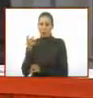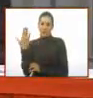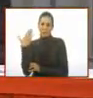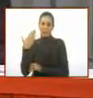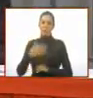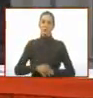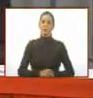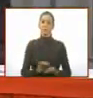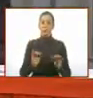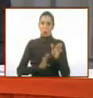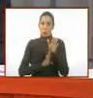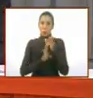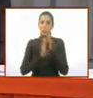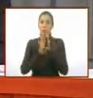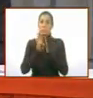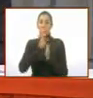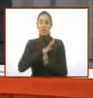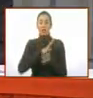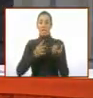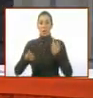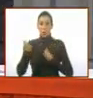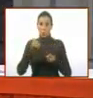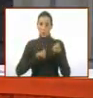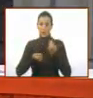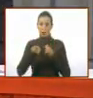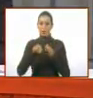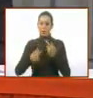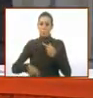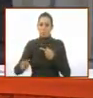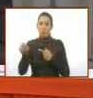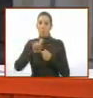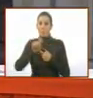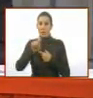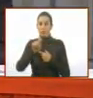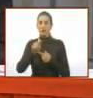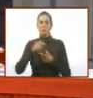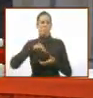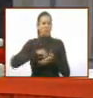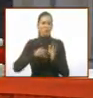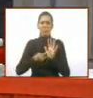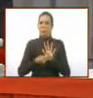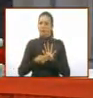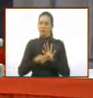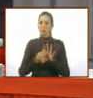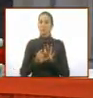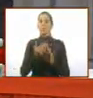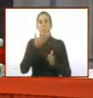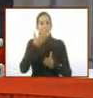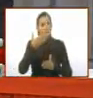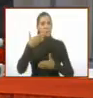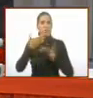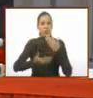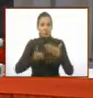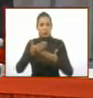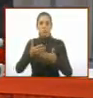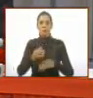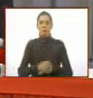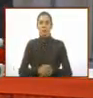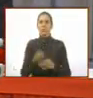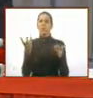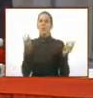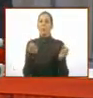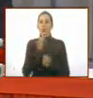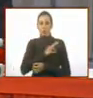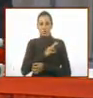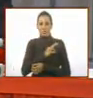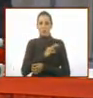Este crecimiento que está teniendo la economía en los próximos meses va a significar un mejoramiento de los indicadores sociales